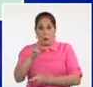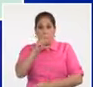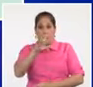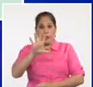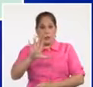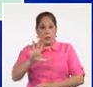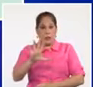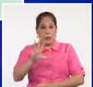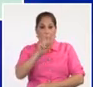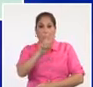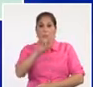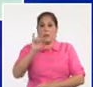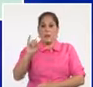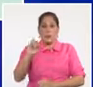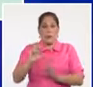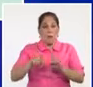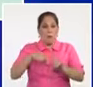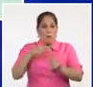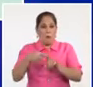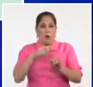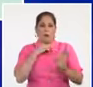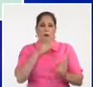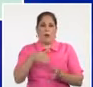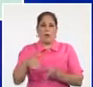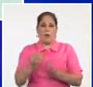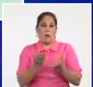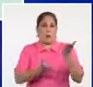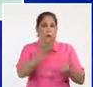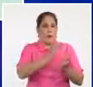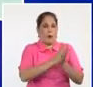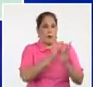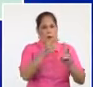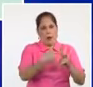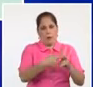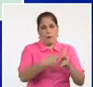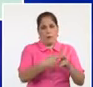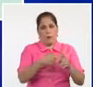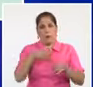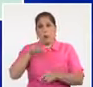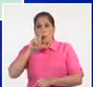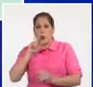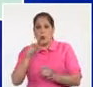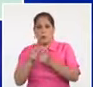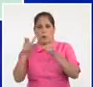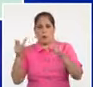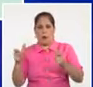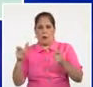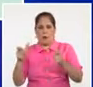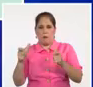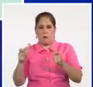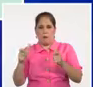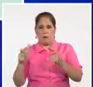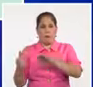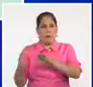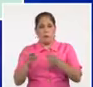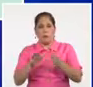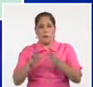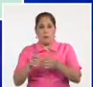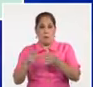26 más que los que tuvimos en el mes de mayo. Se promedió un total de